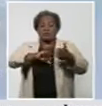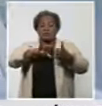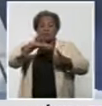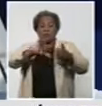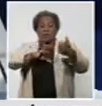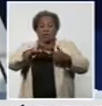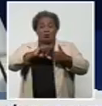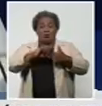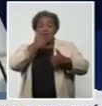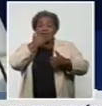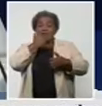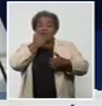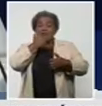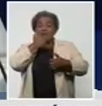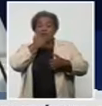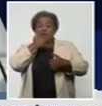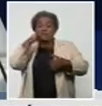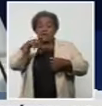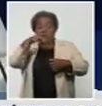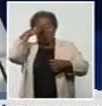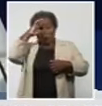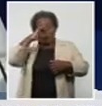de incidencia en nuestro país.